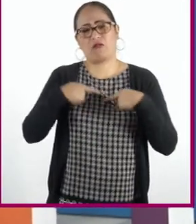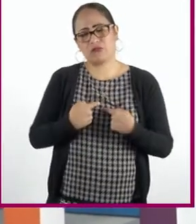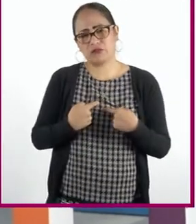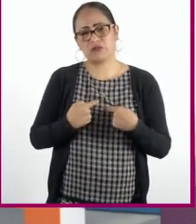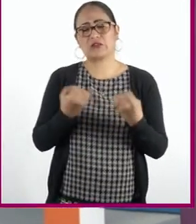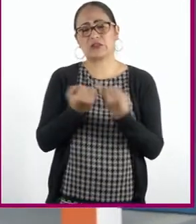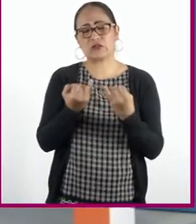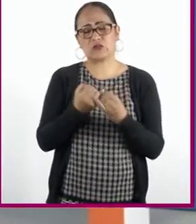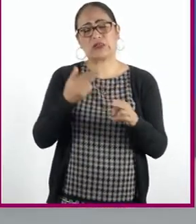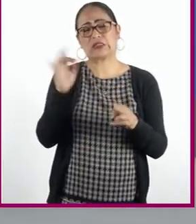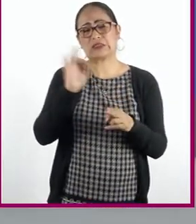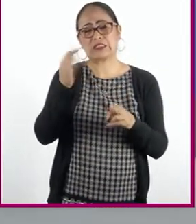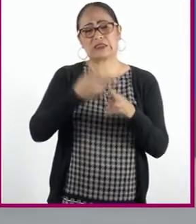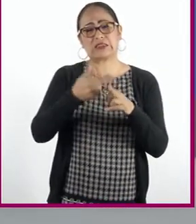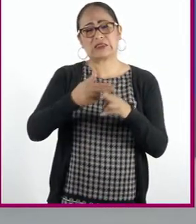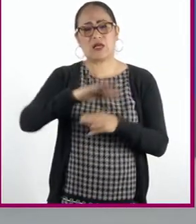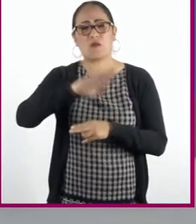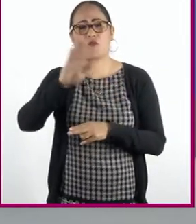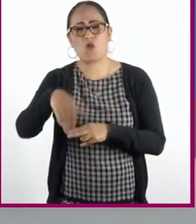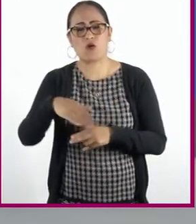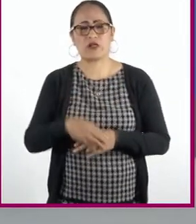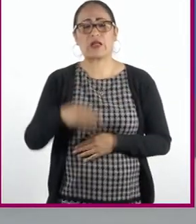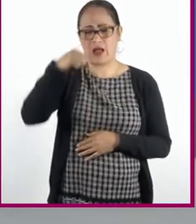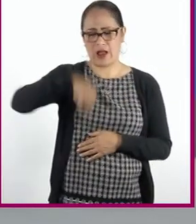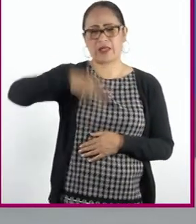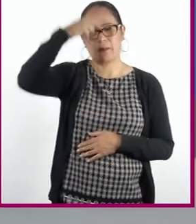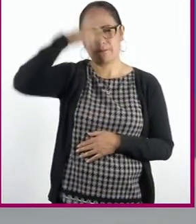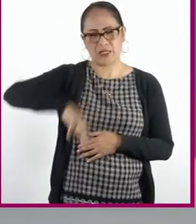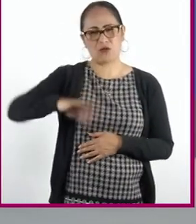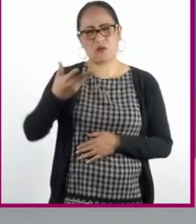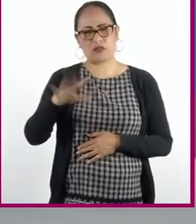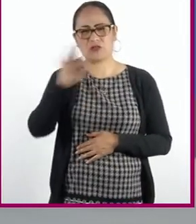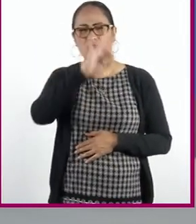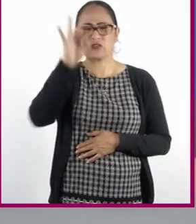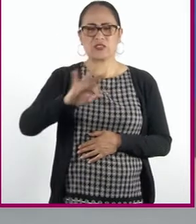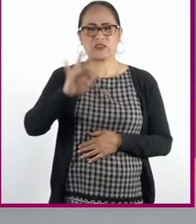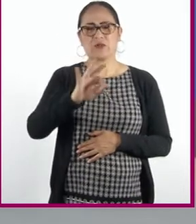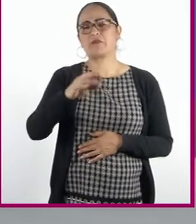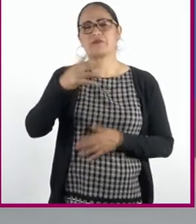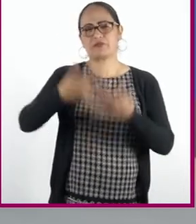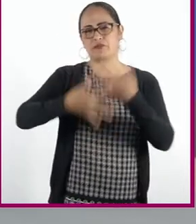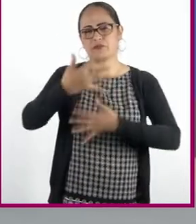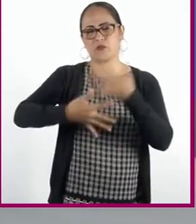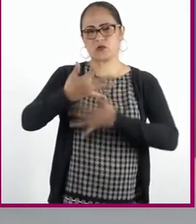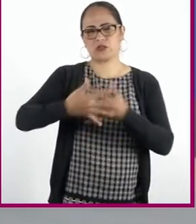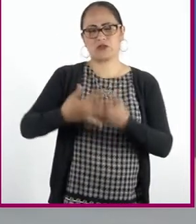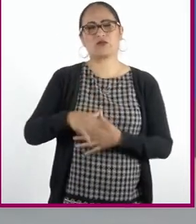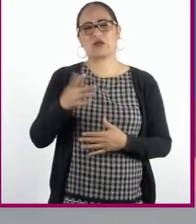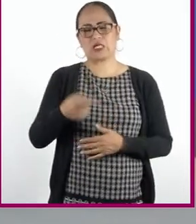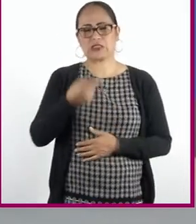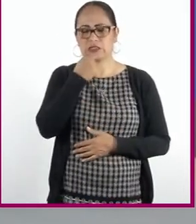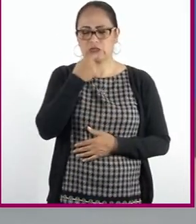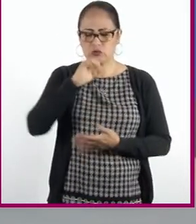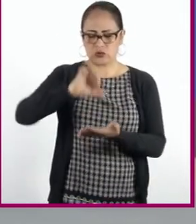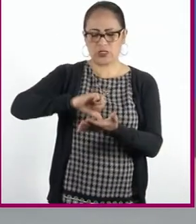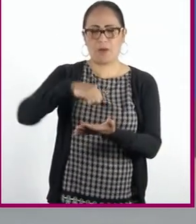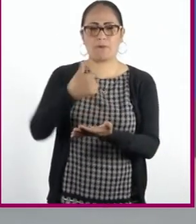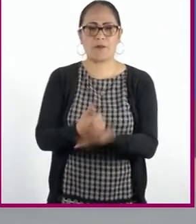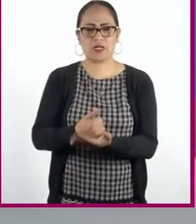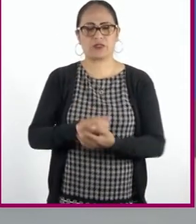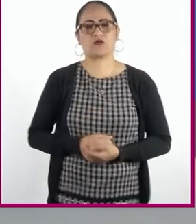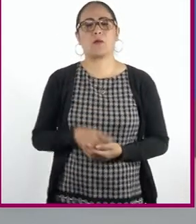En México, casi el 15% de niñas y niños tienen baja talla, Sin embargo, este valor puede llegar hasta